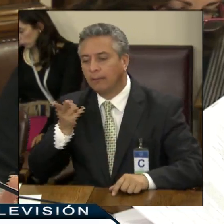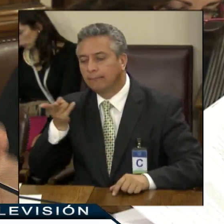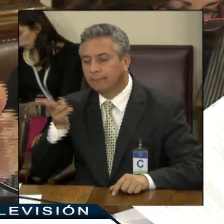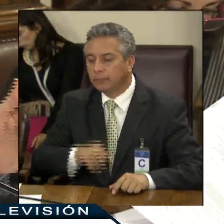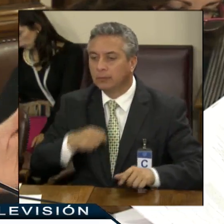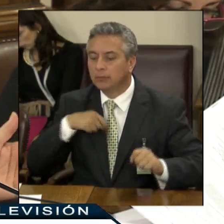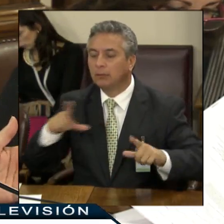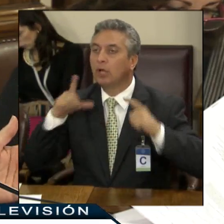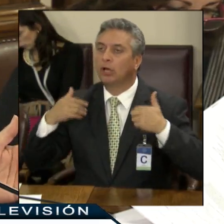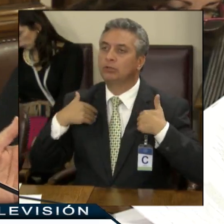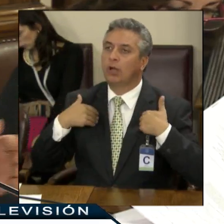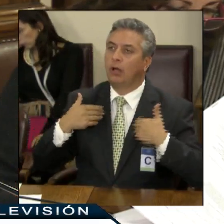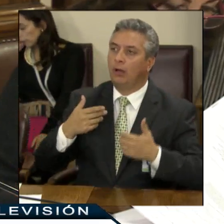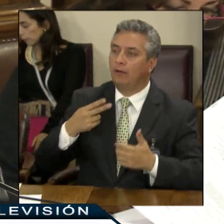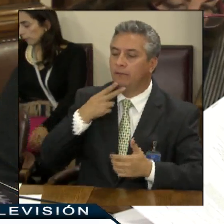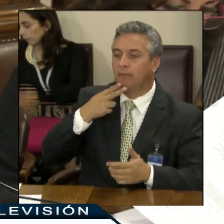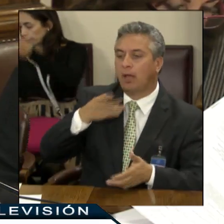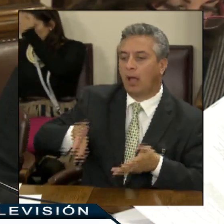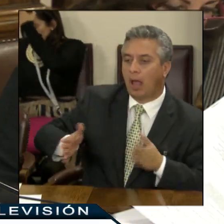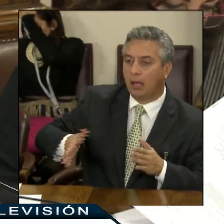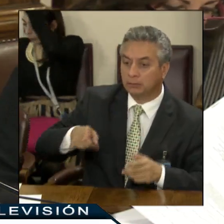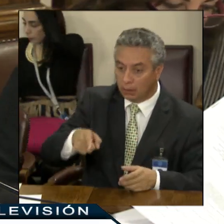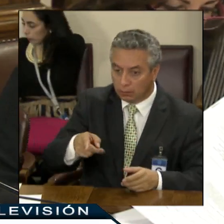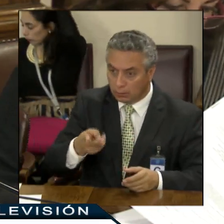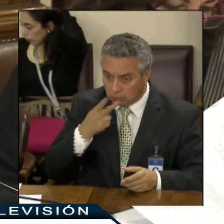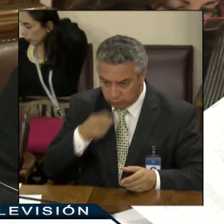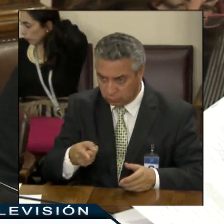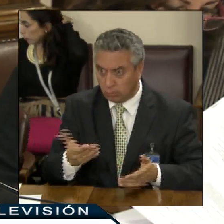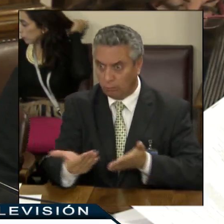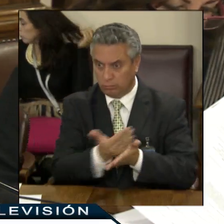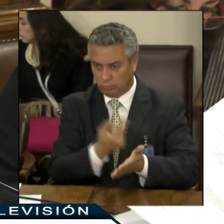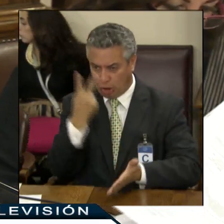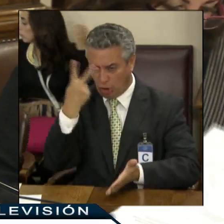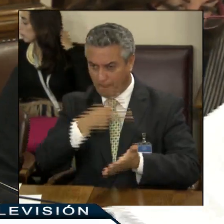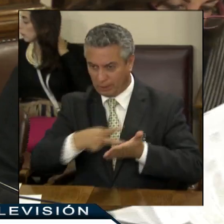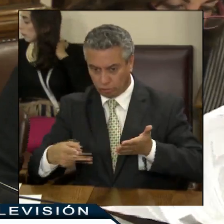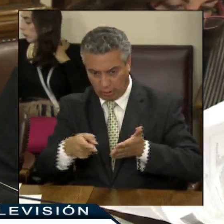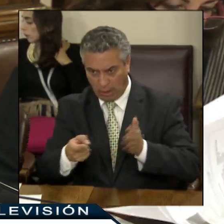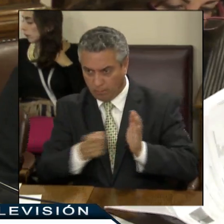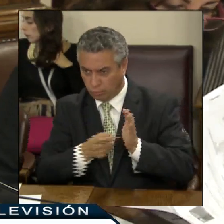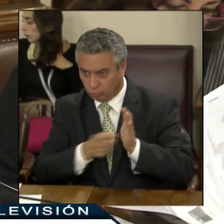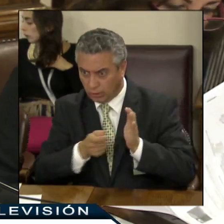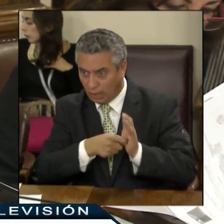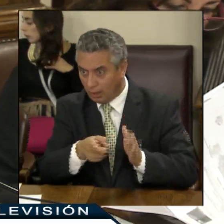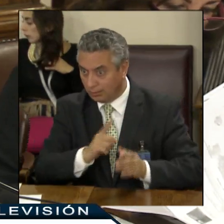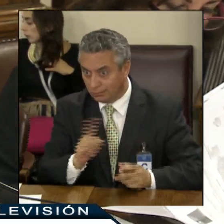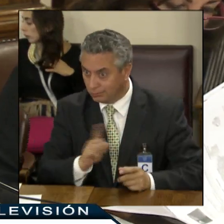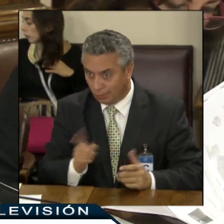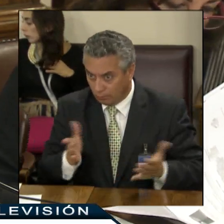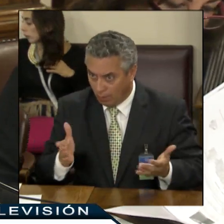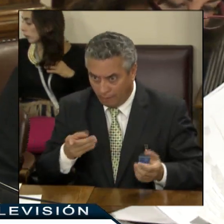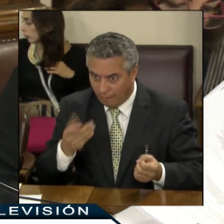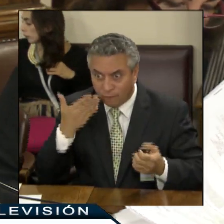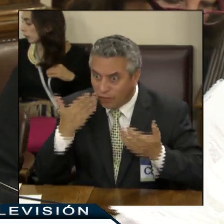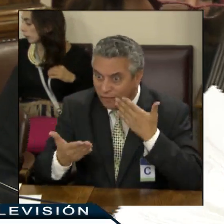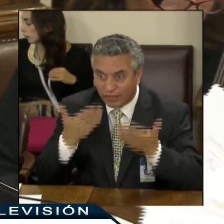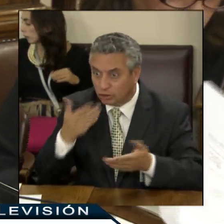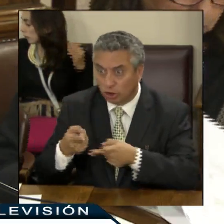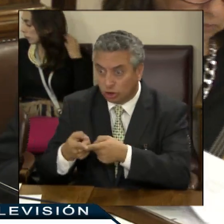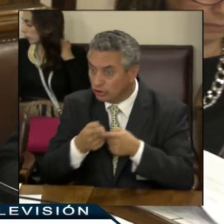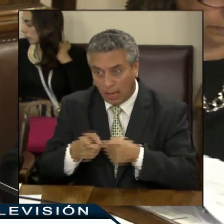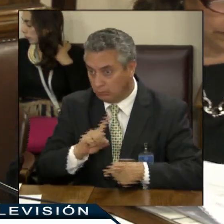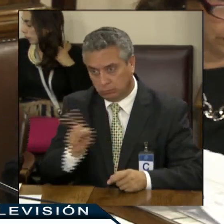condición de calle que esa persona aparezca con un un sueldo de 2 millones y un puntaje que no lo hace mcor de ningún beneficio social